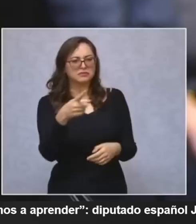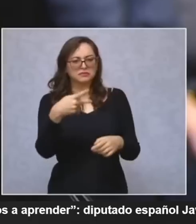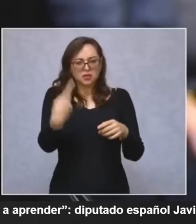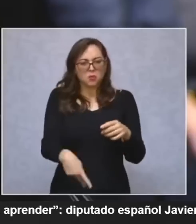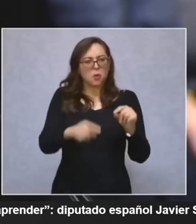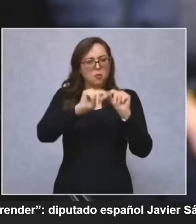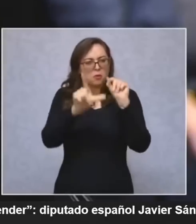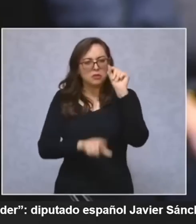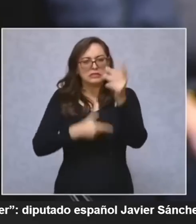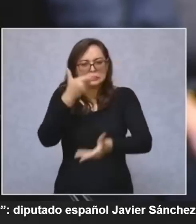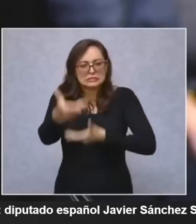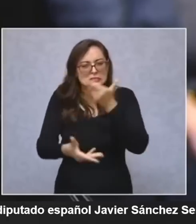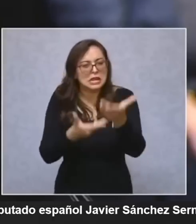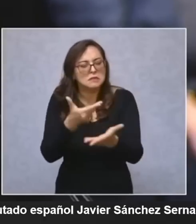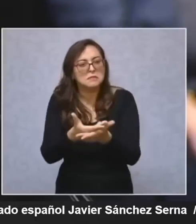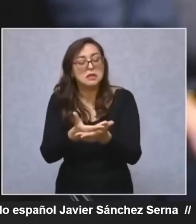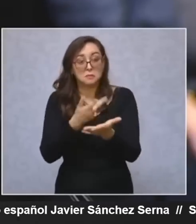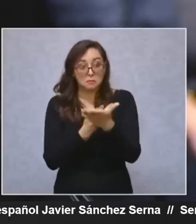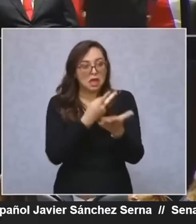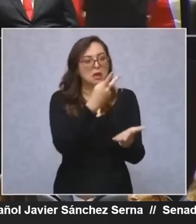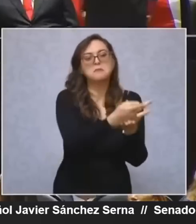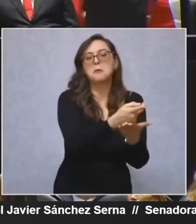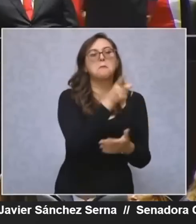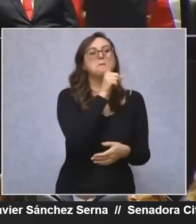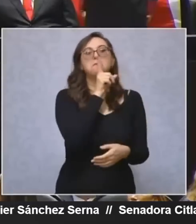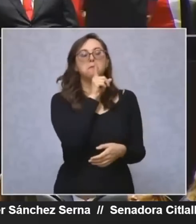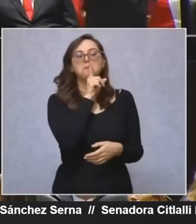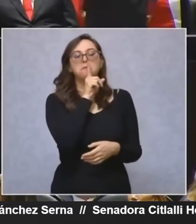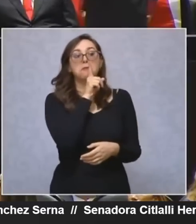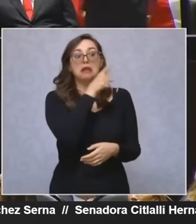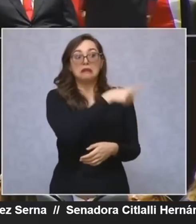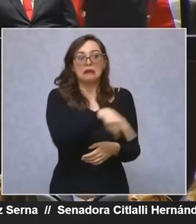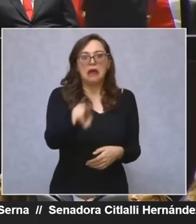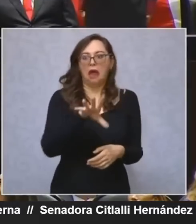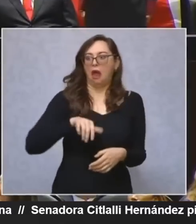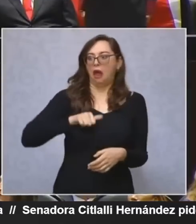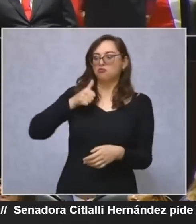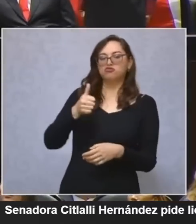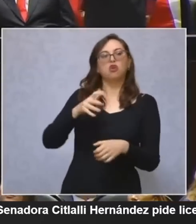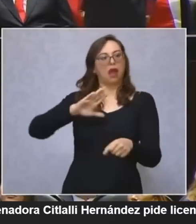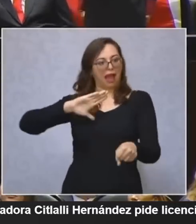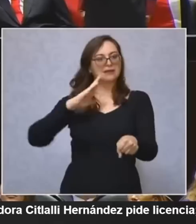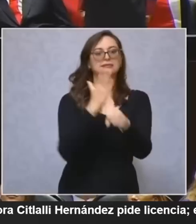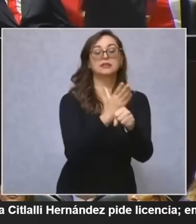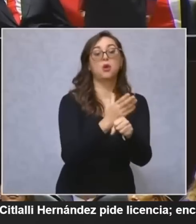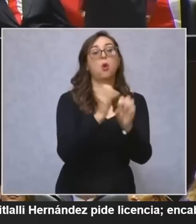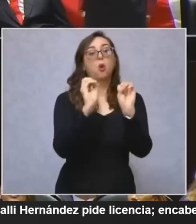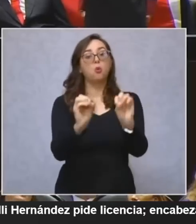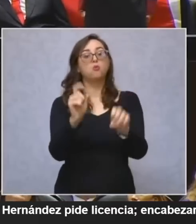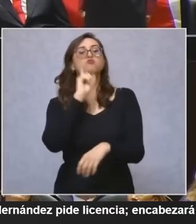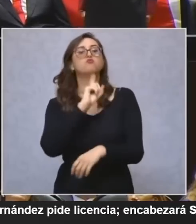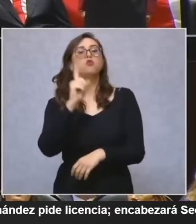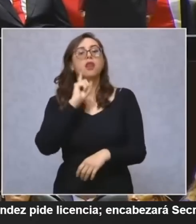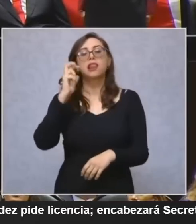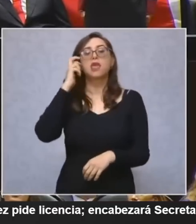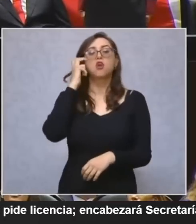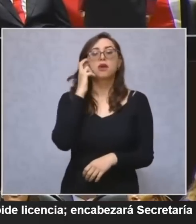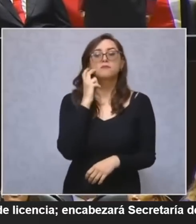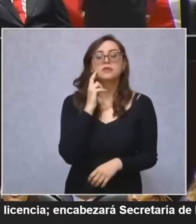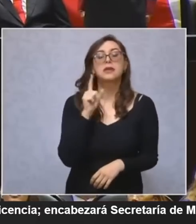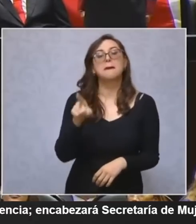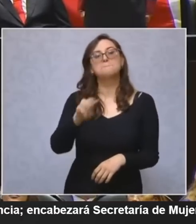la patria, sino castigar a quien se sirve de ella. O de Leona Vicario, madre de la patria,